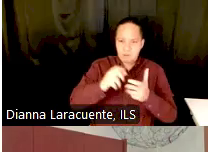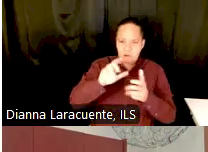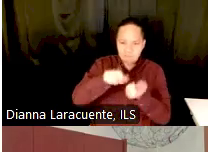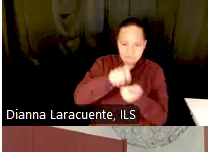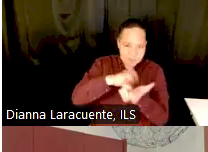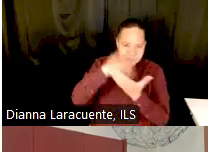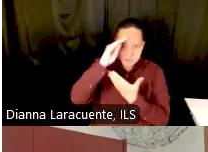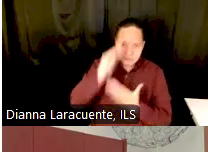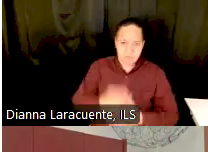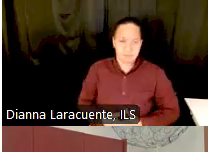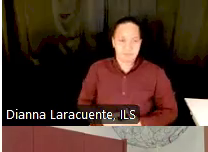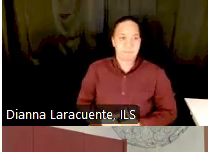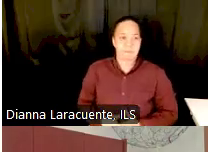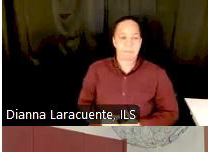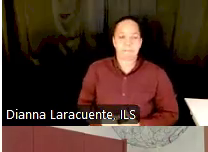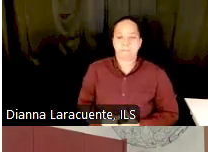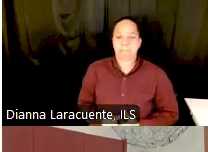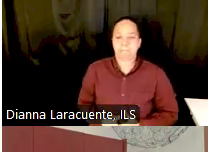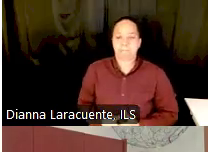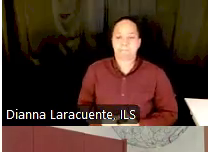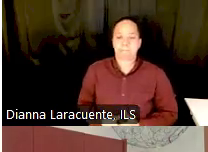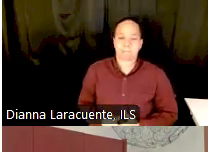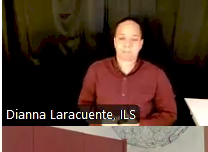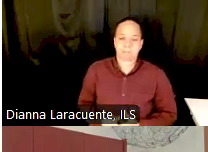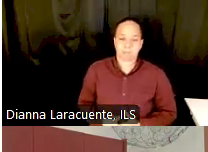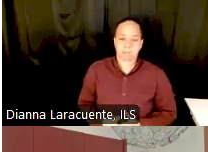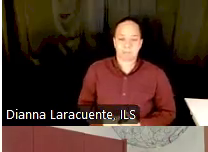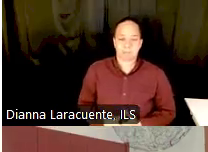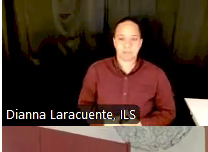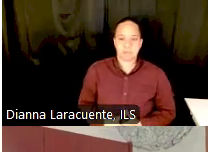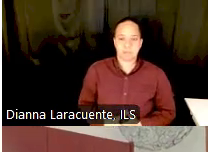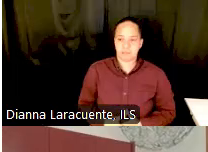Bien, pasando a la próxima diapositiva.